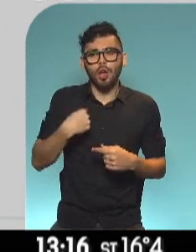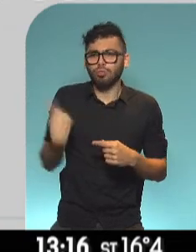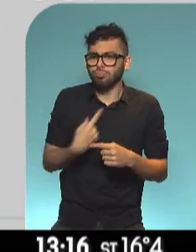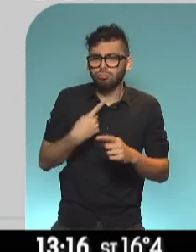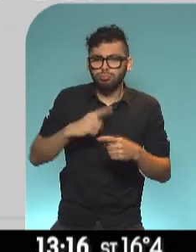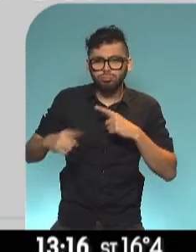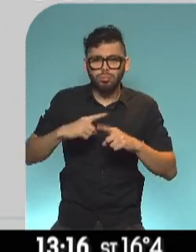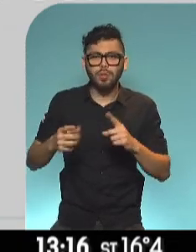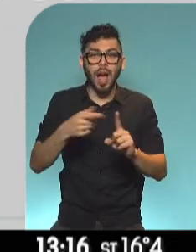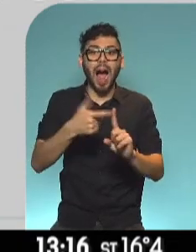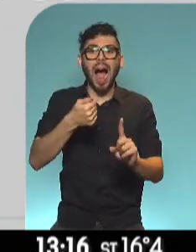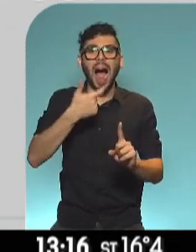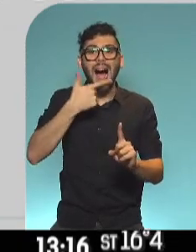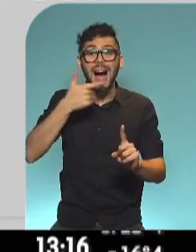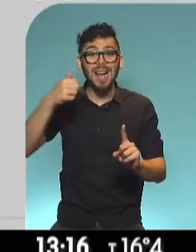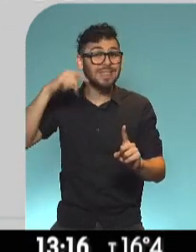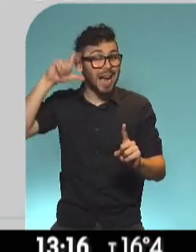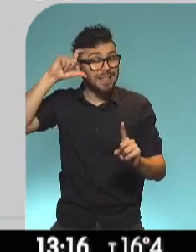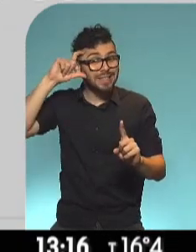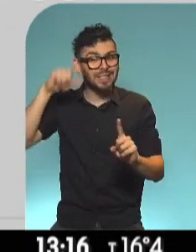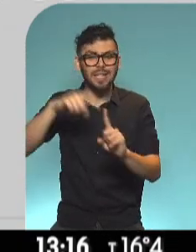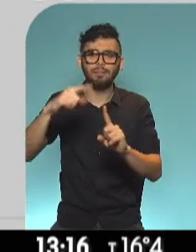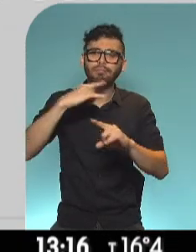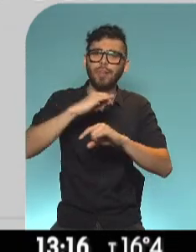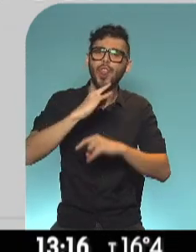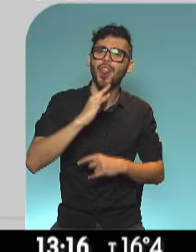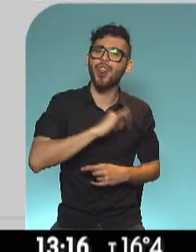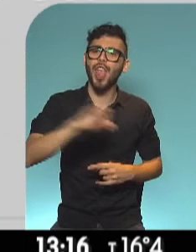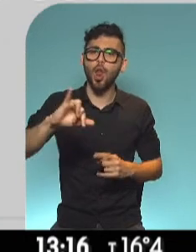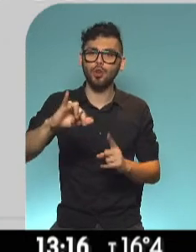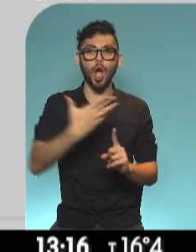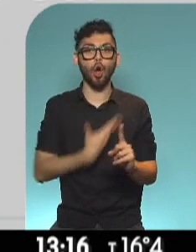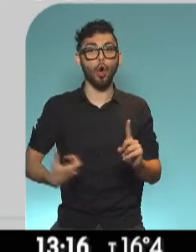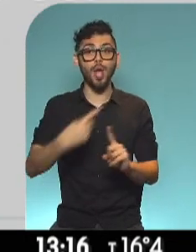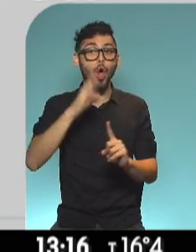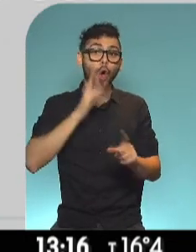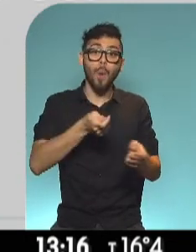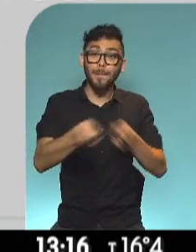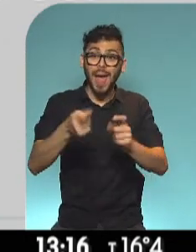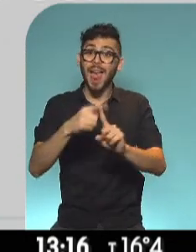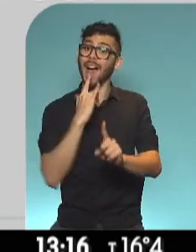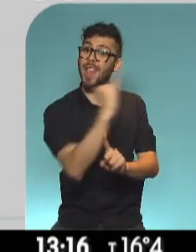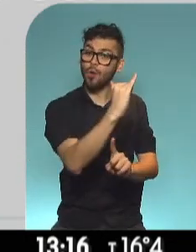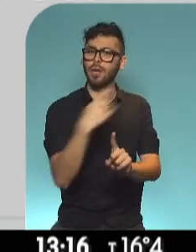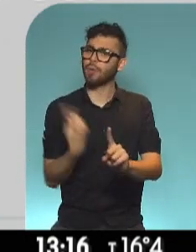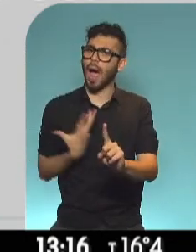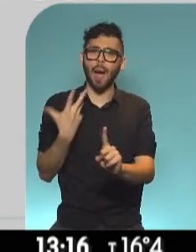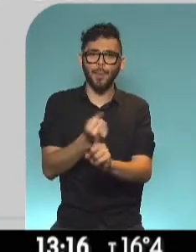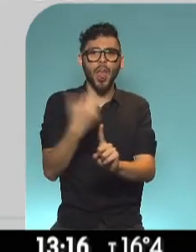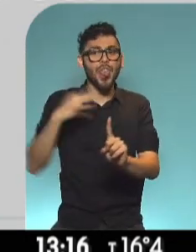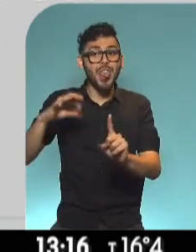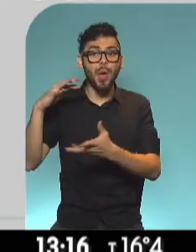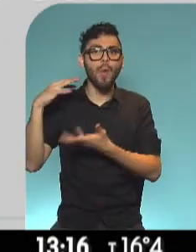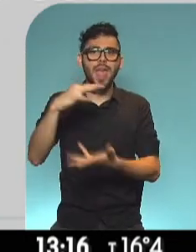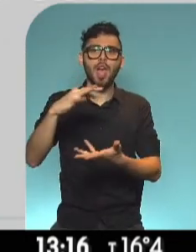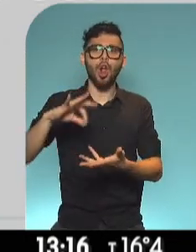en defensa de Assange, alguien que logró denunciar el genocidio practicado por el gobierno norteamericano, debería recibir un Nobel de la Paz y